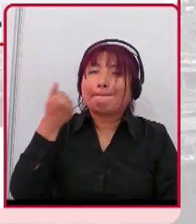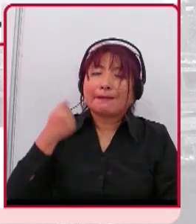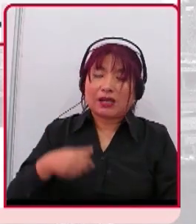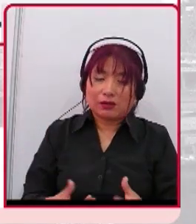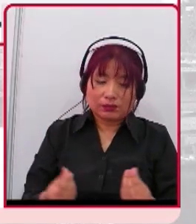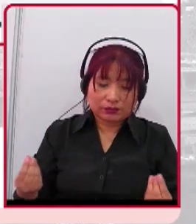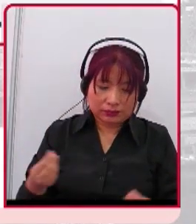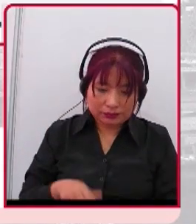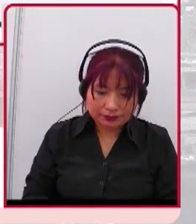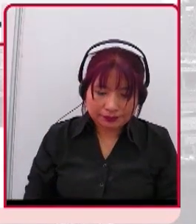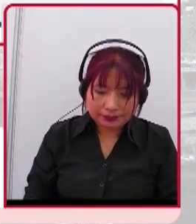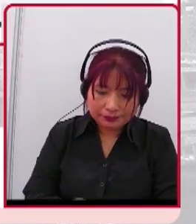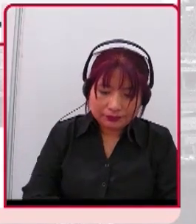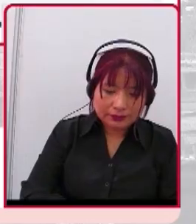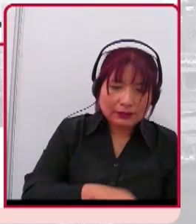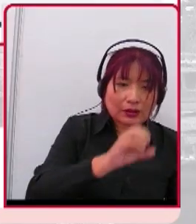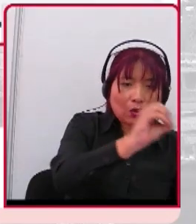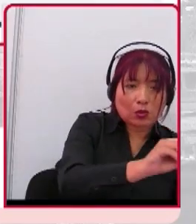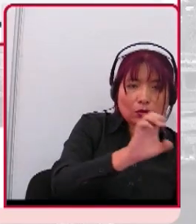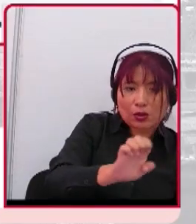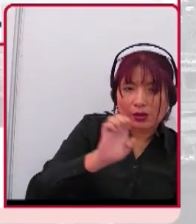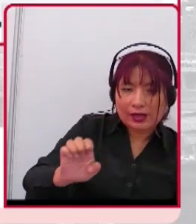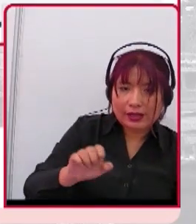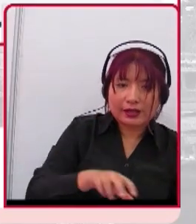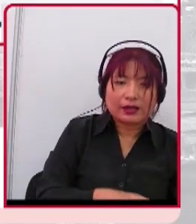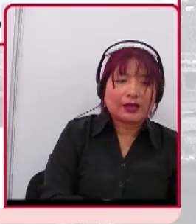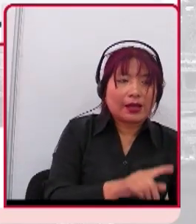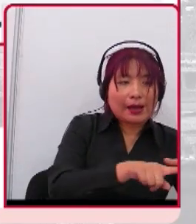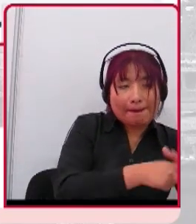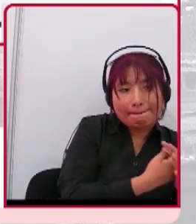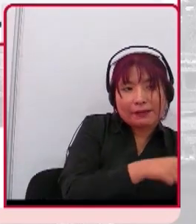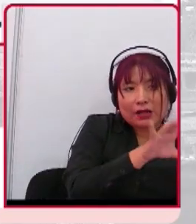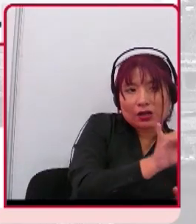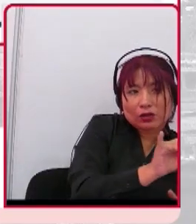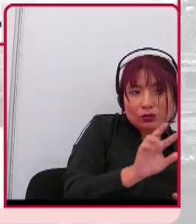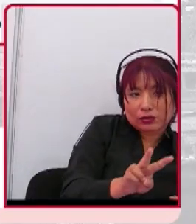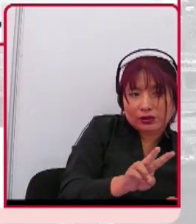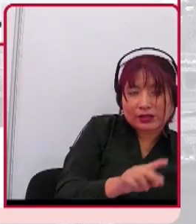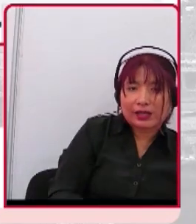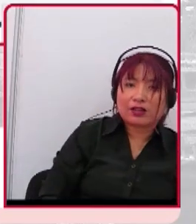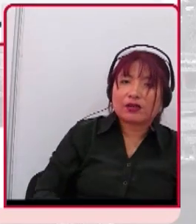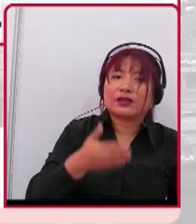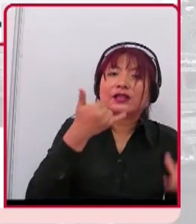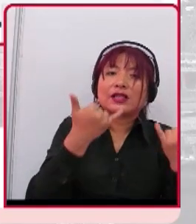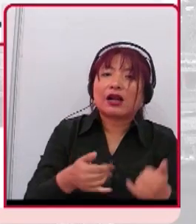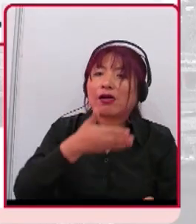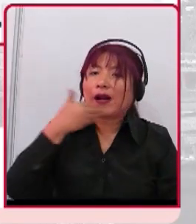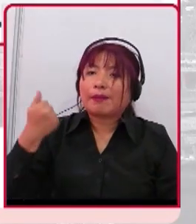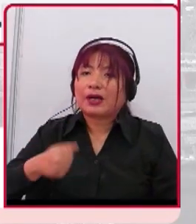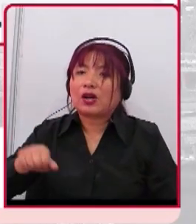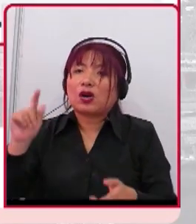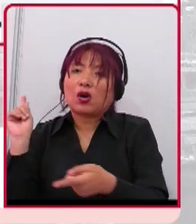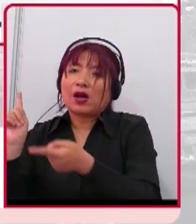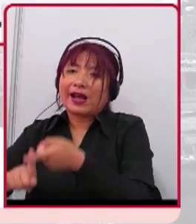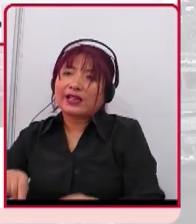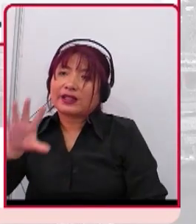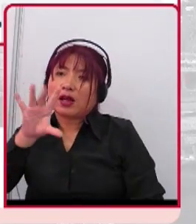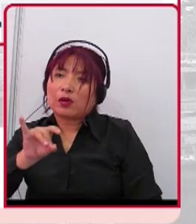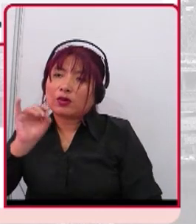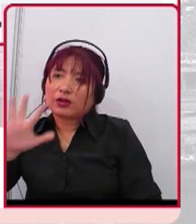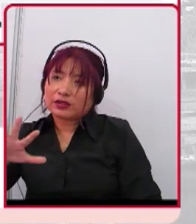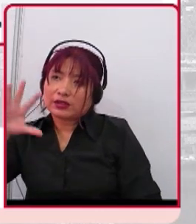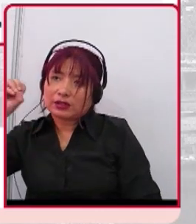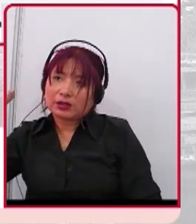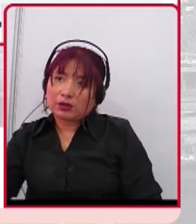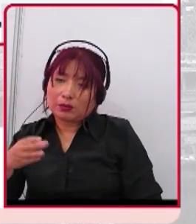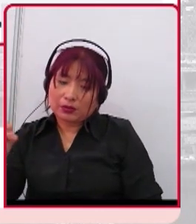un OEE de 82 a 88%, o sea, incrementamos la eficiencia del proceso de molienda-SAG en